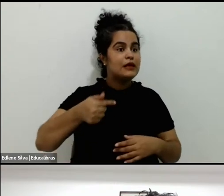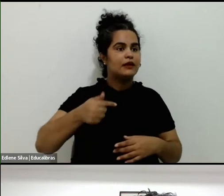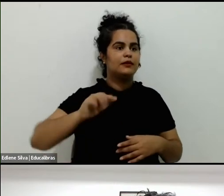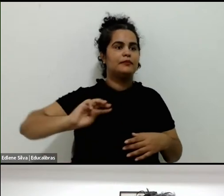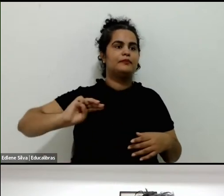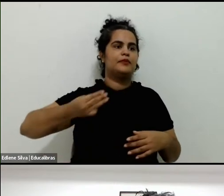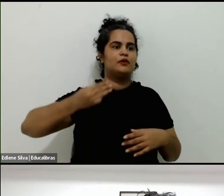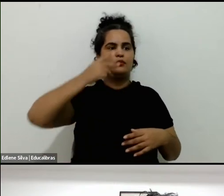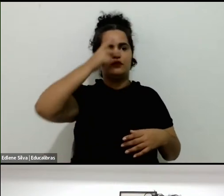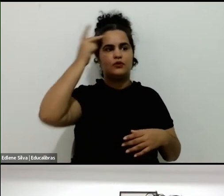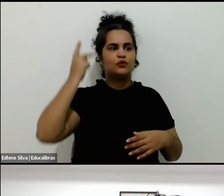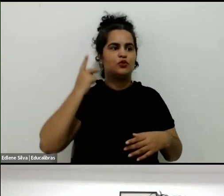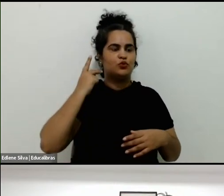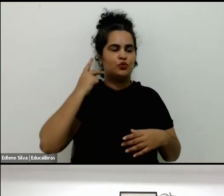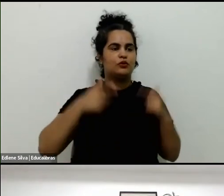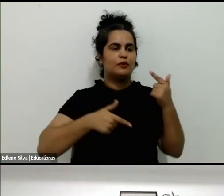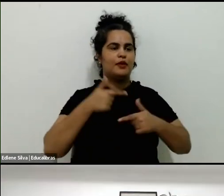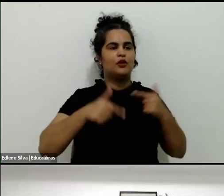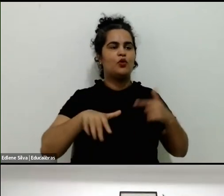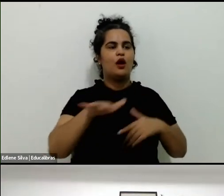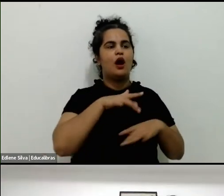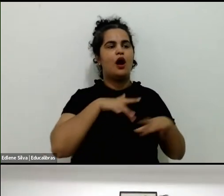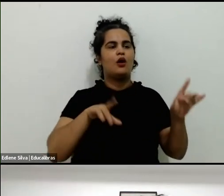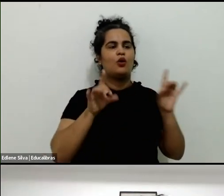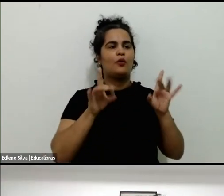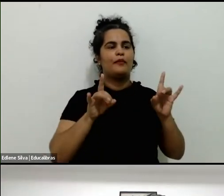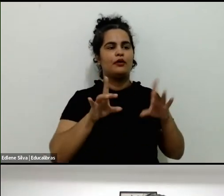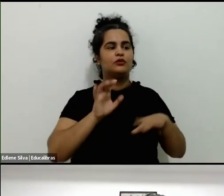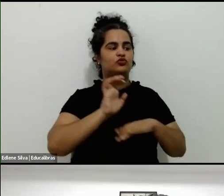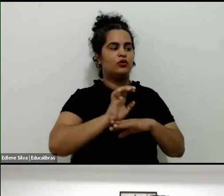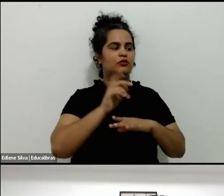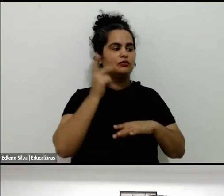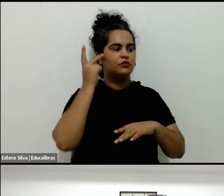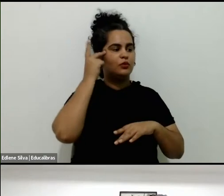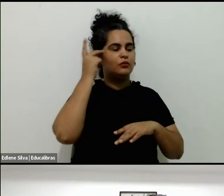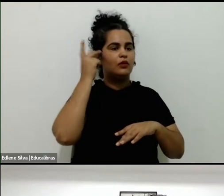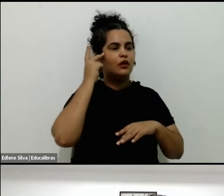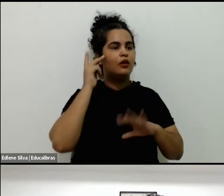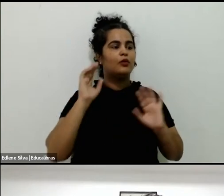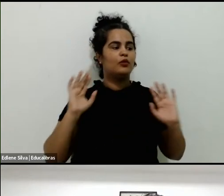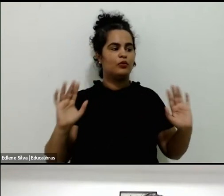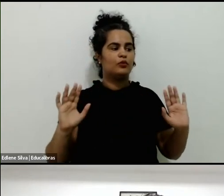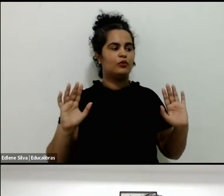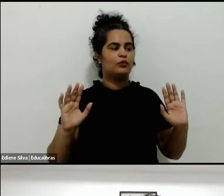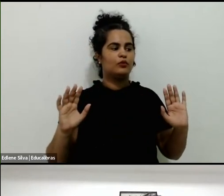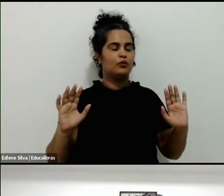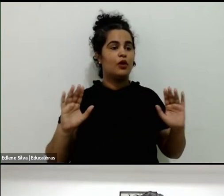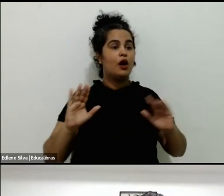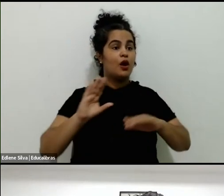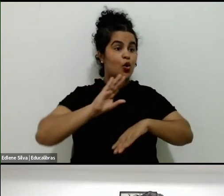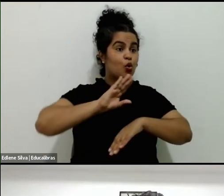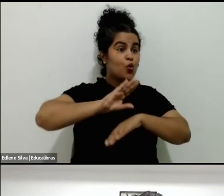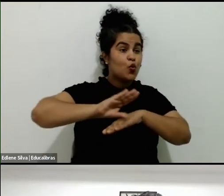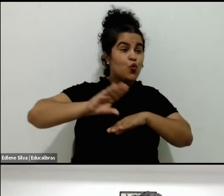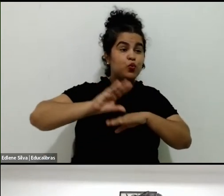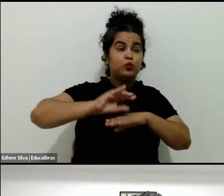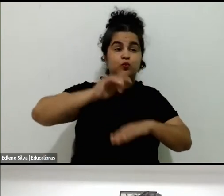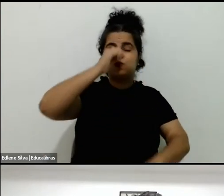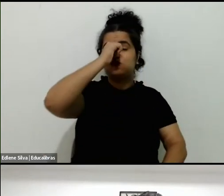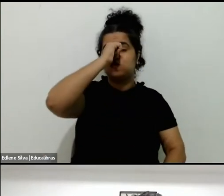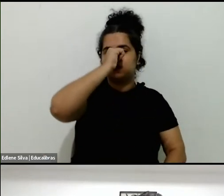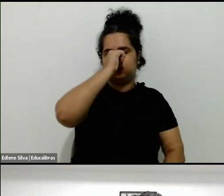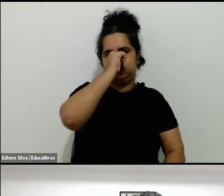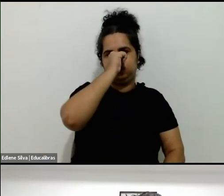personas trabajadoras do comércio en el estado de São Paulo. Todos nuestros cursos están lotados, todos